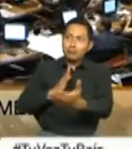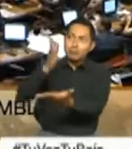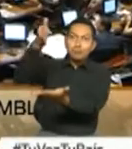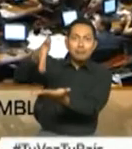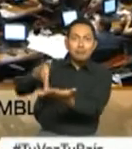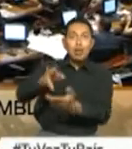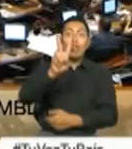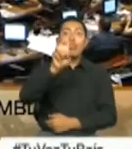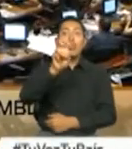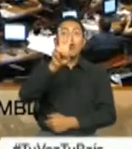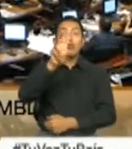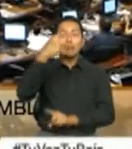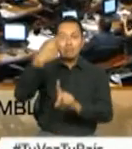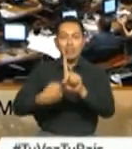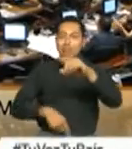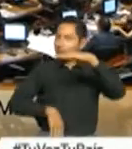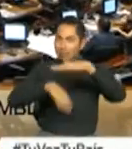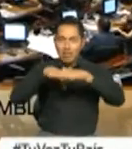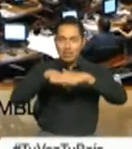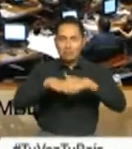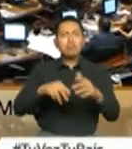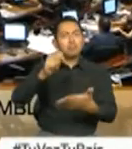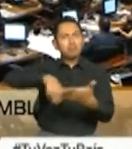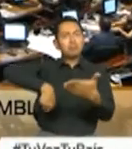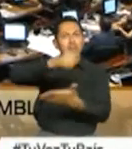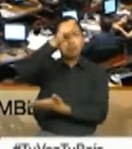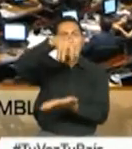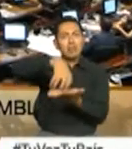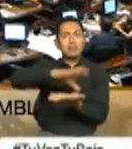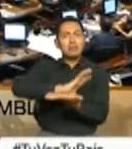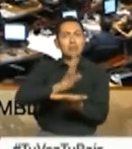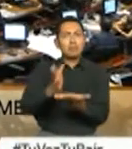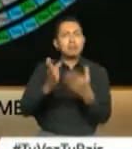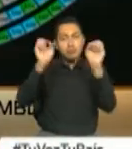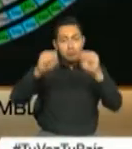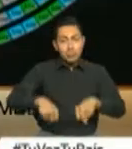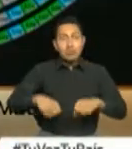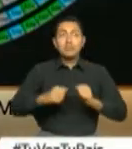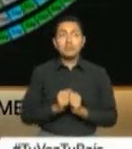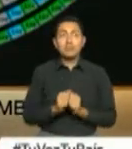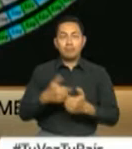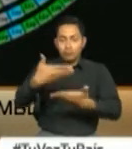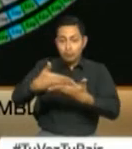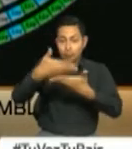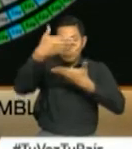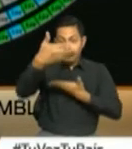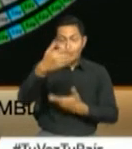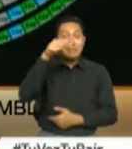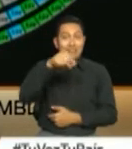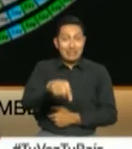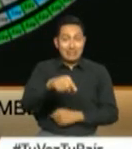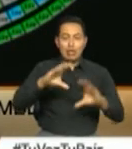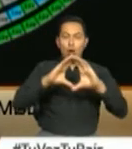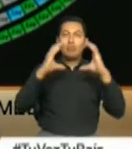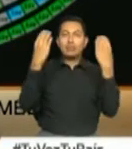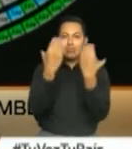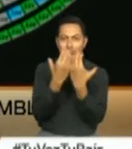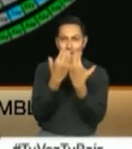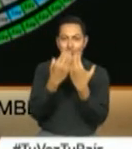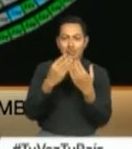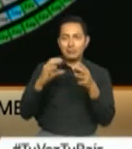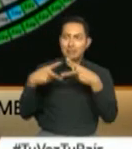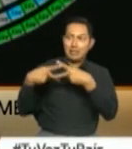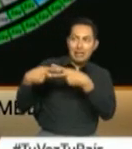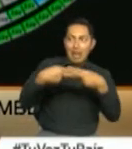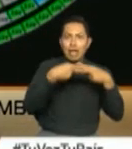un respaldo positivo por parte del Pleno de la Asamblea Nacional. La ponente del memorando e integrante de la Comisión de Relaciones